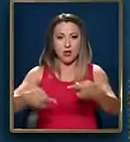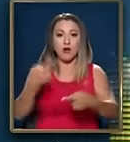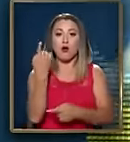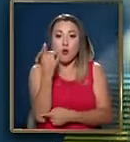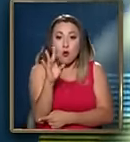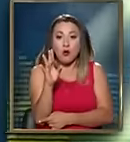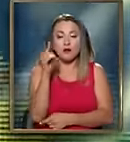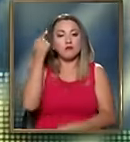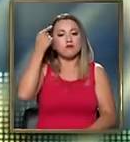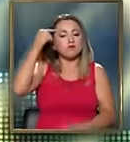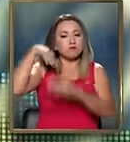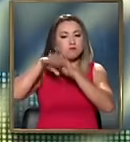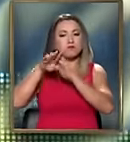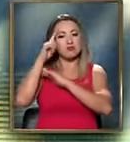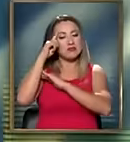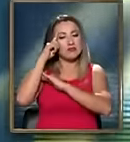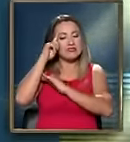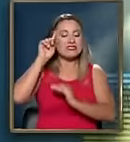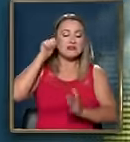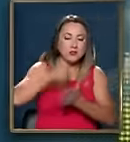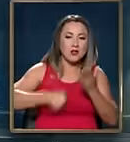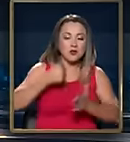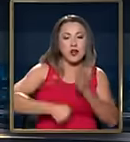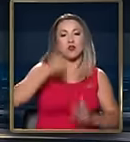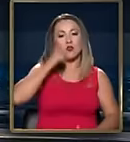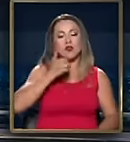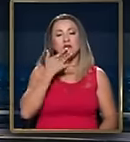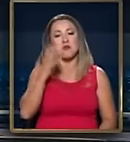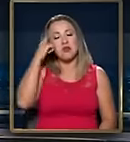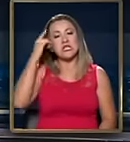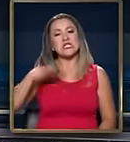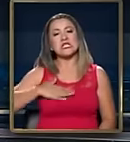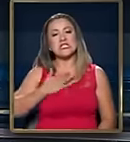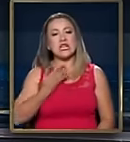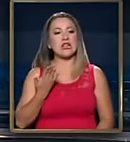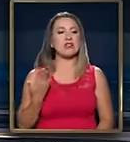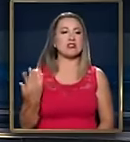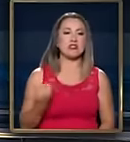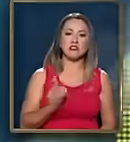la que tengo que luchar todos los días, porque la weona se siente sola,